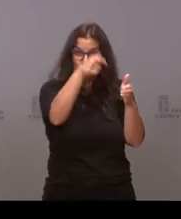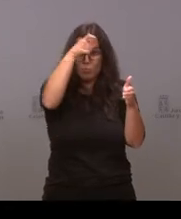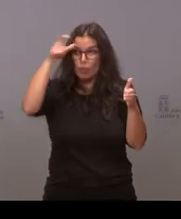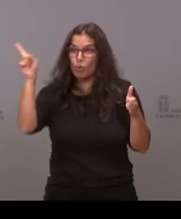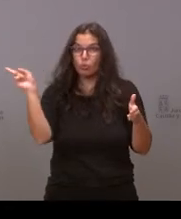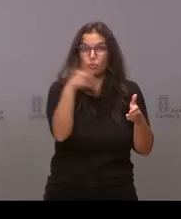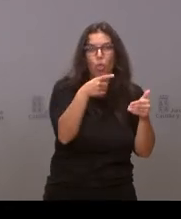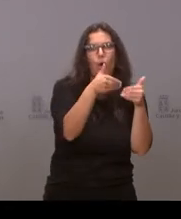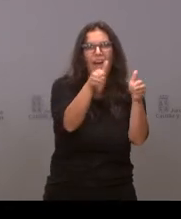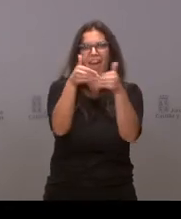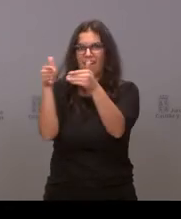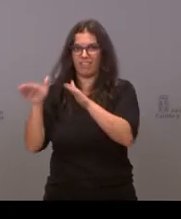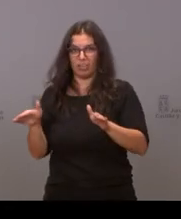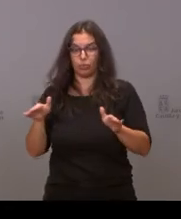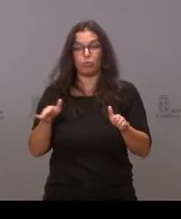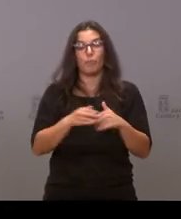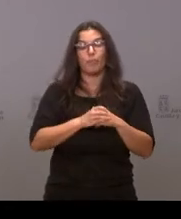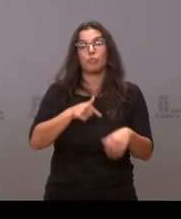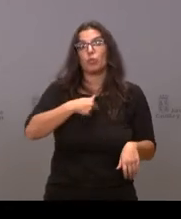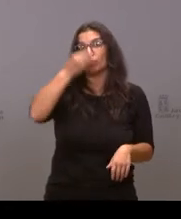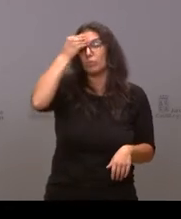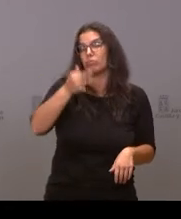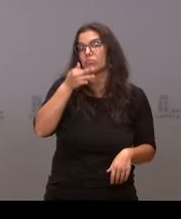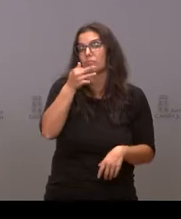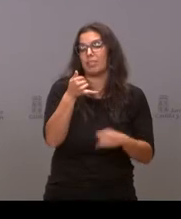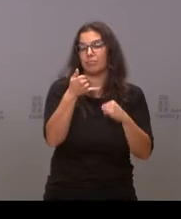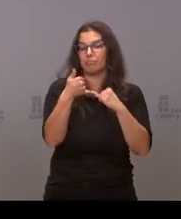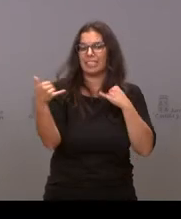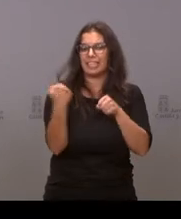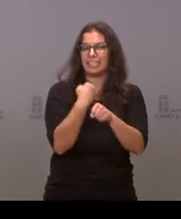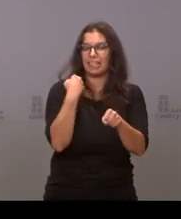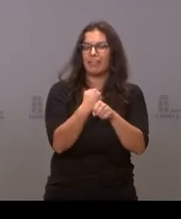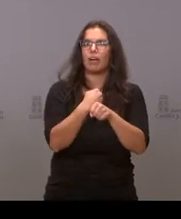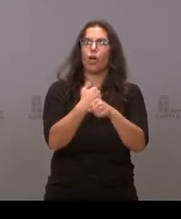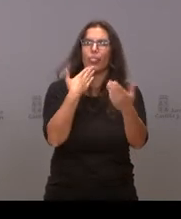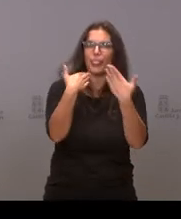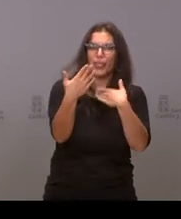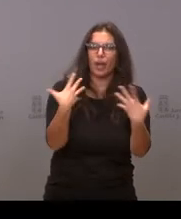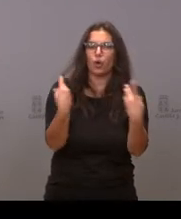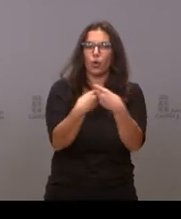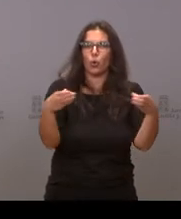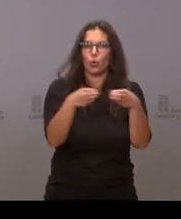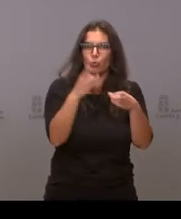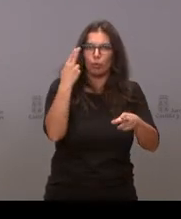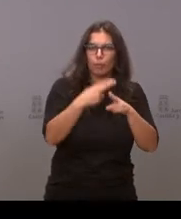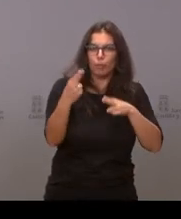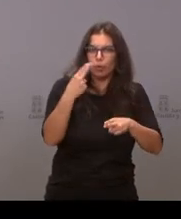creo que además la línea de trabajo de diálogo con fuerzas políticas con